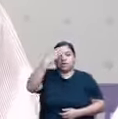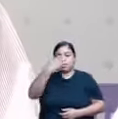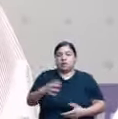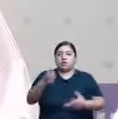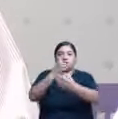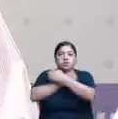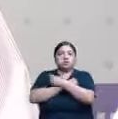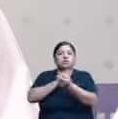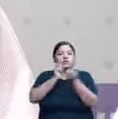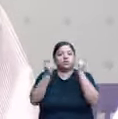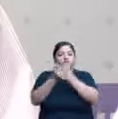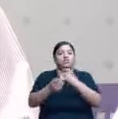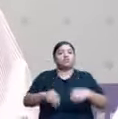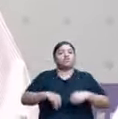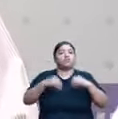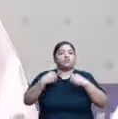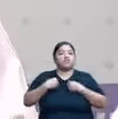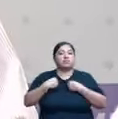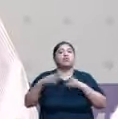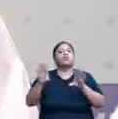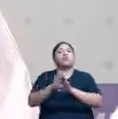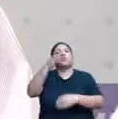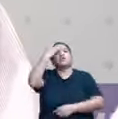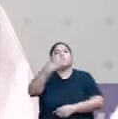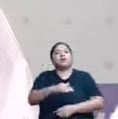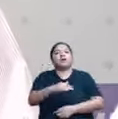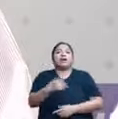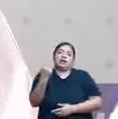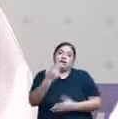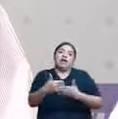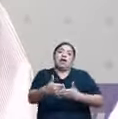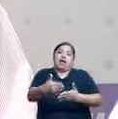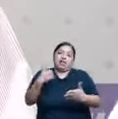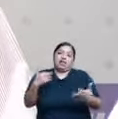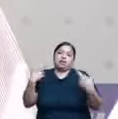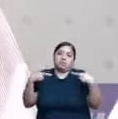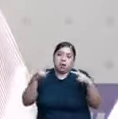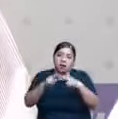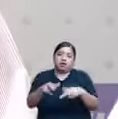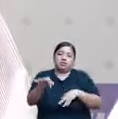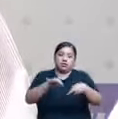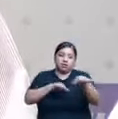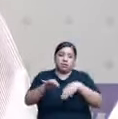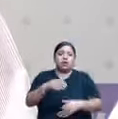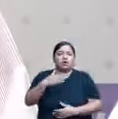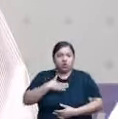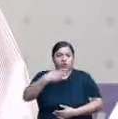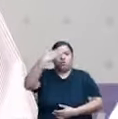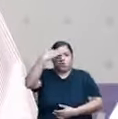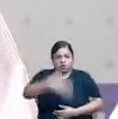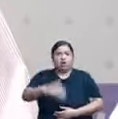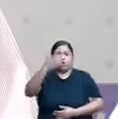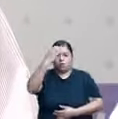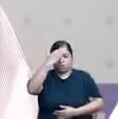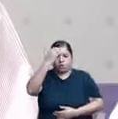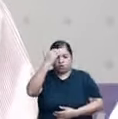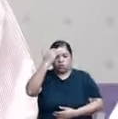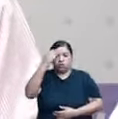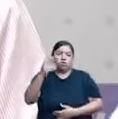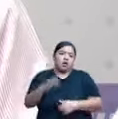convicción solo la puedes tener si has sido maestro. Como profesor, conozco las necesidades educativas. Me queda